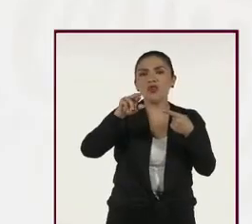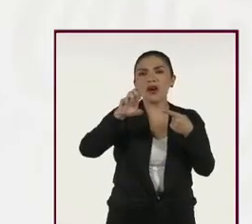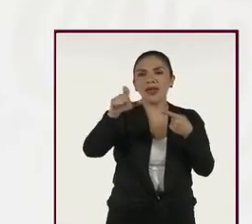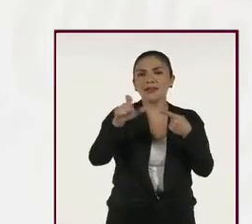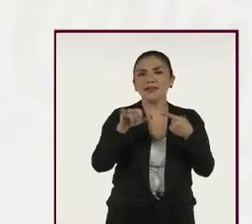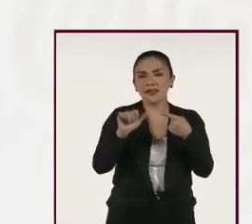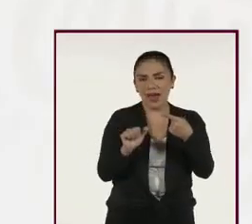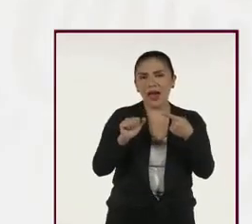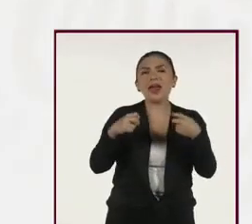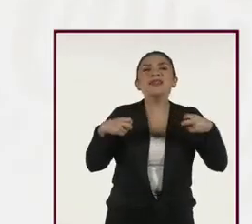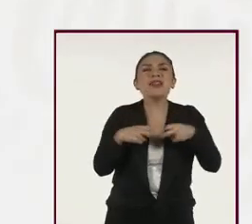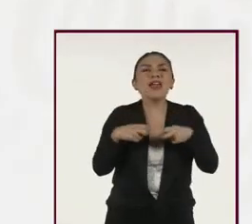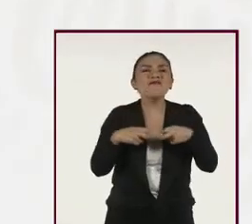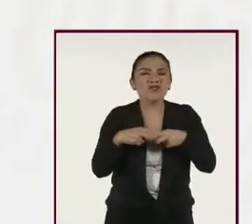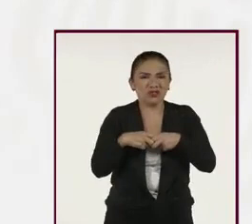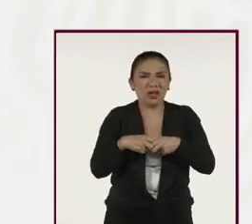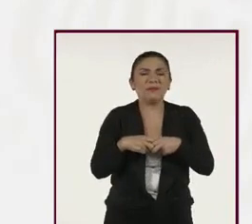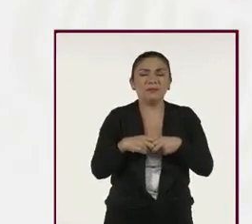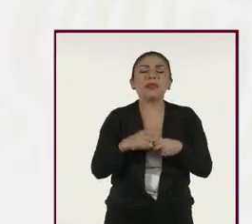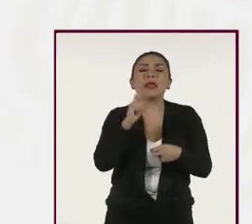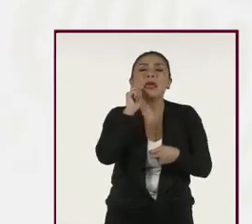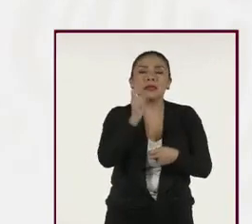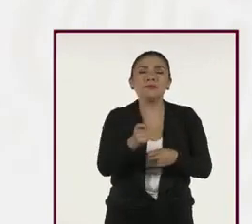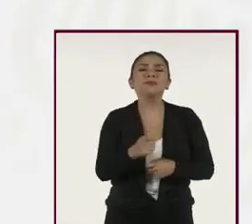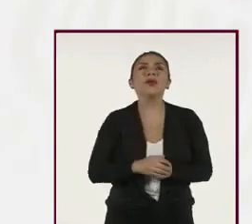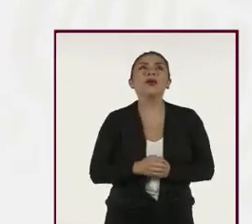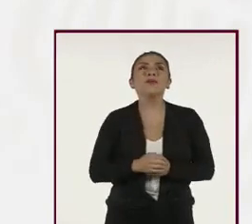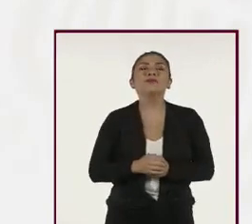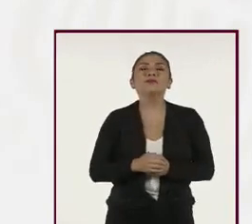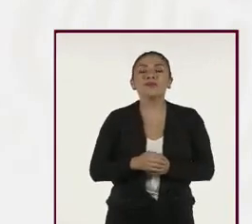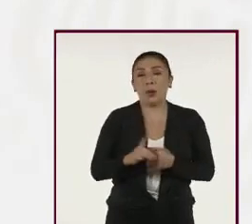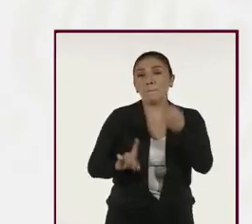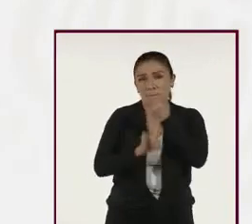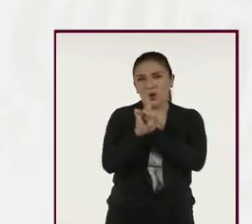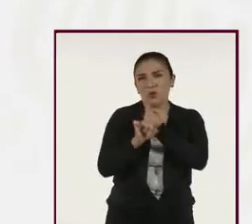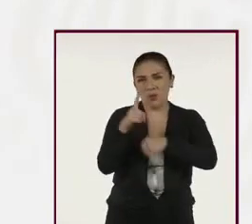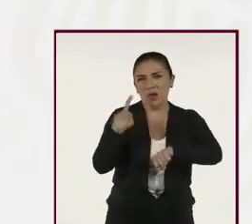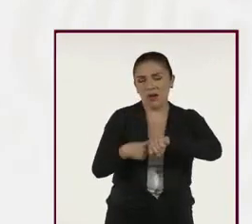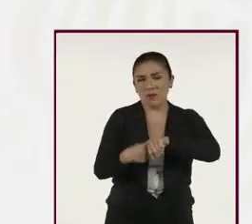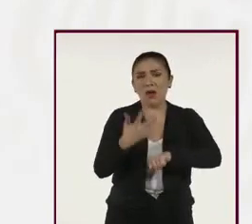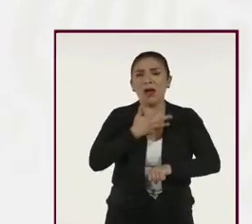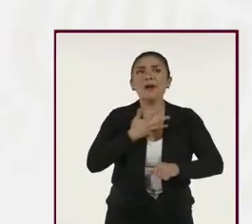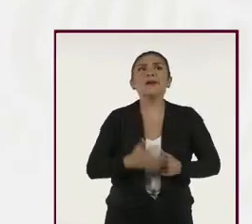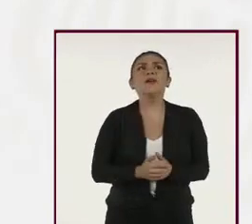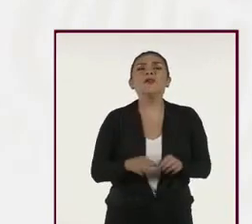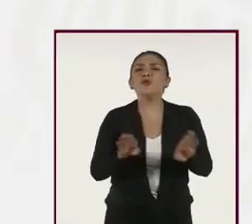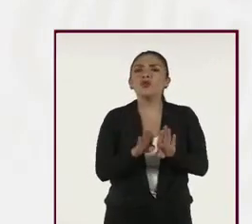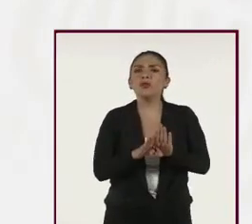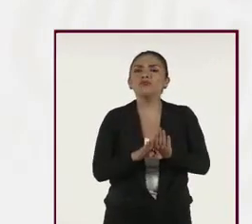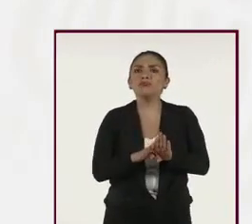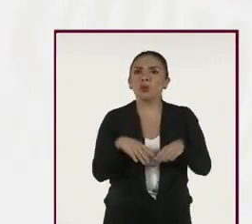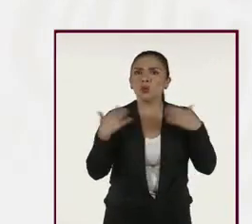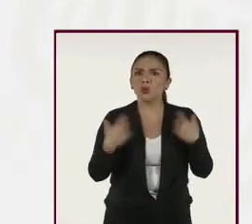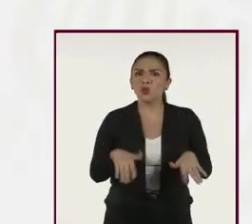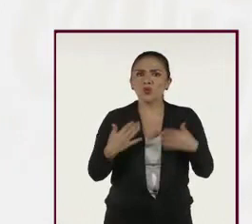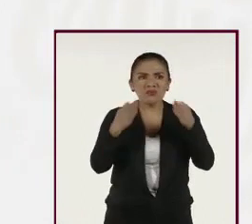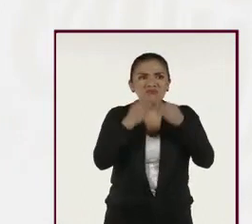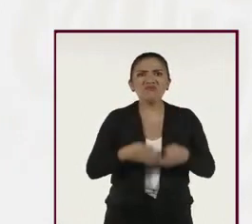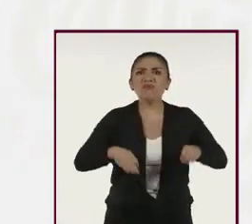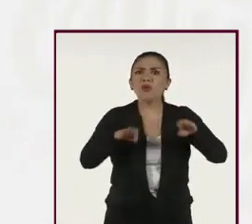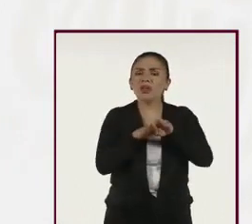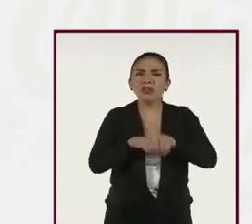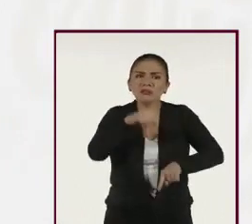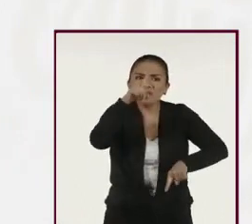de anorexia nerviosa o nervosa como este padecimiento donde existe una restricción importante de la ingesta